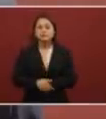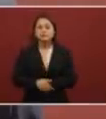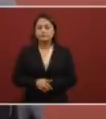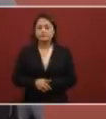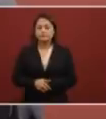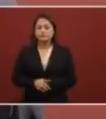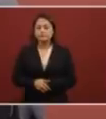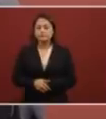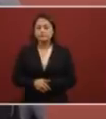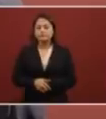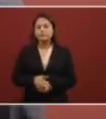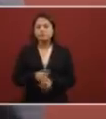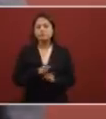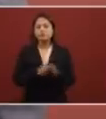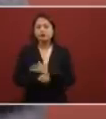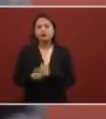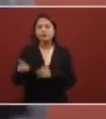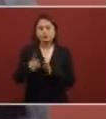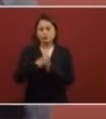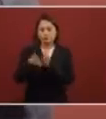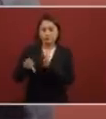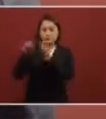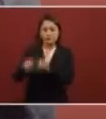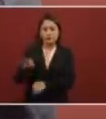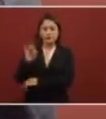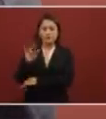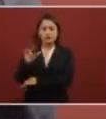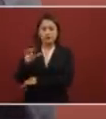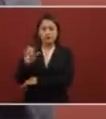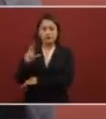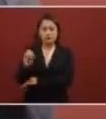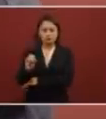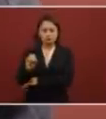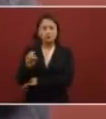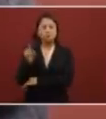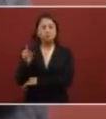en este caso el Financiero? Pues que hay